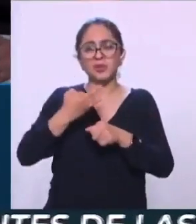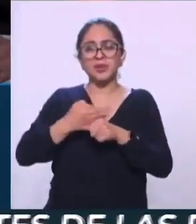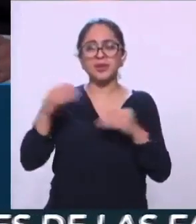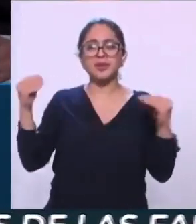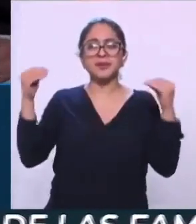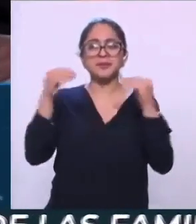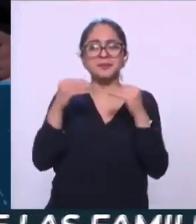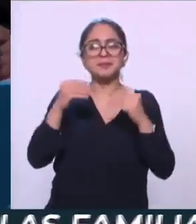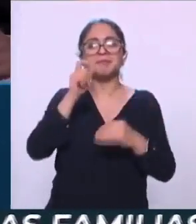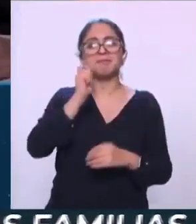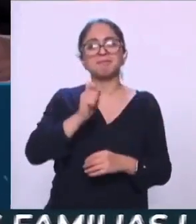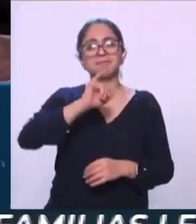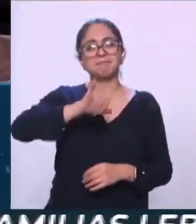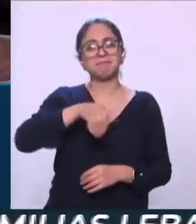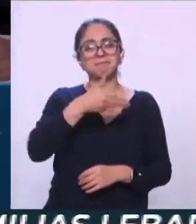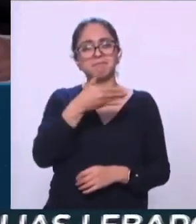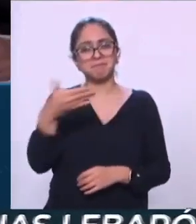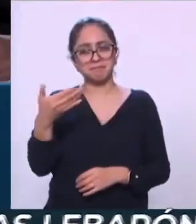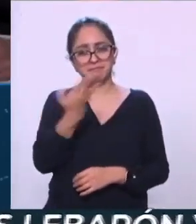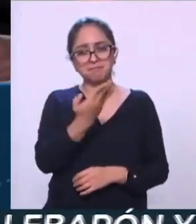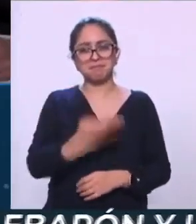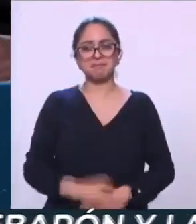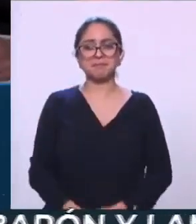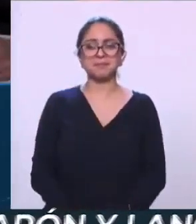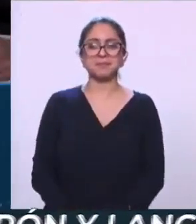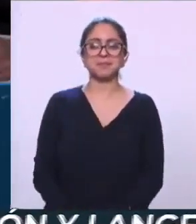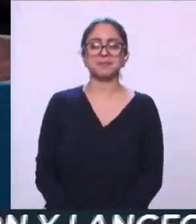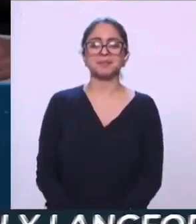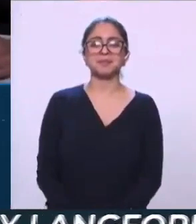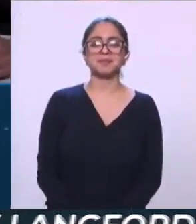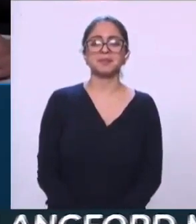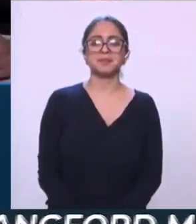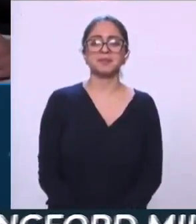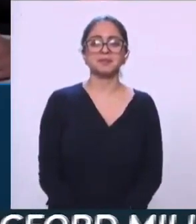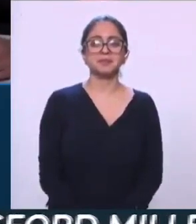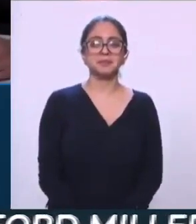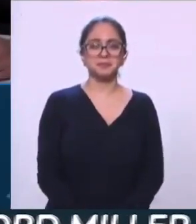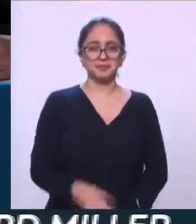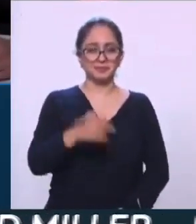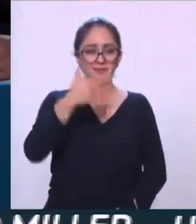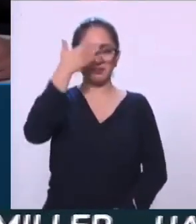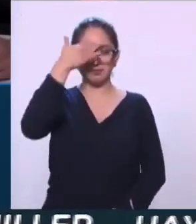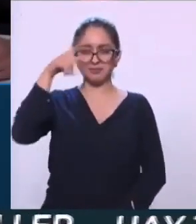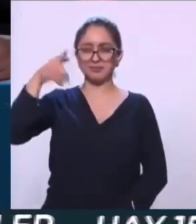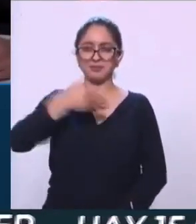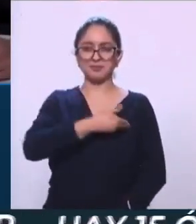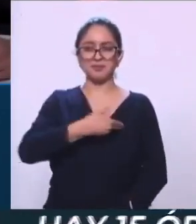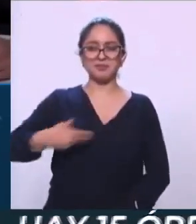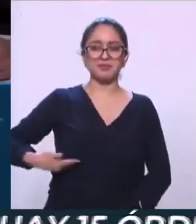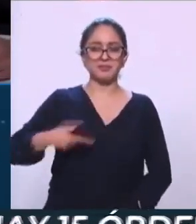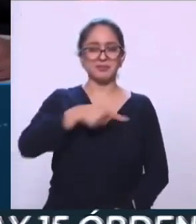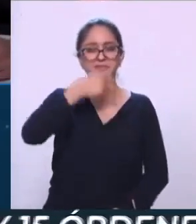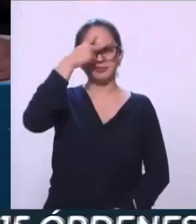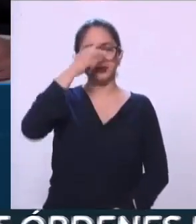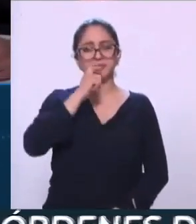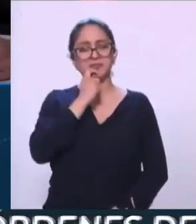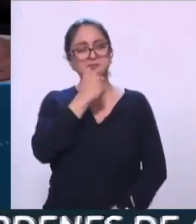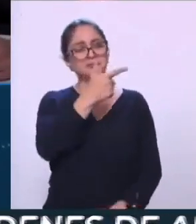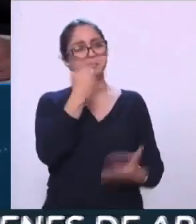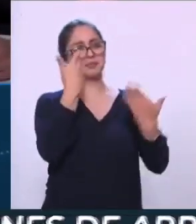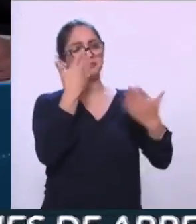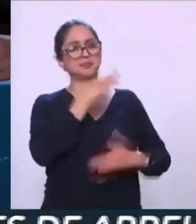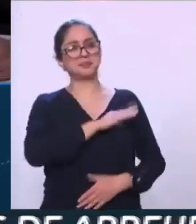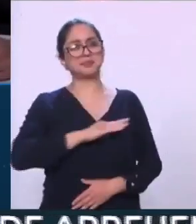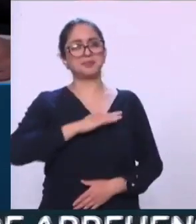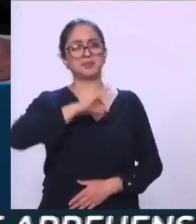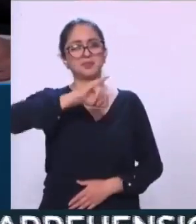semana. Joe Biden. Claro, pues justamente la felicitación que hace el presidente Andrés Manuel López Obrador a Joe Biden una vez que el